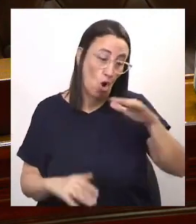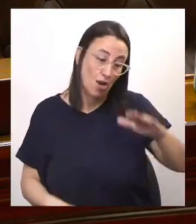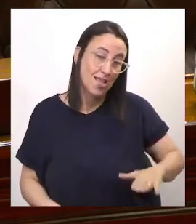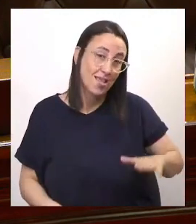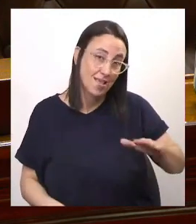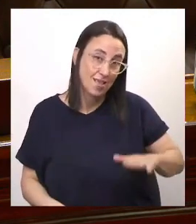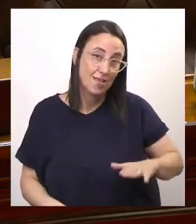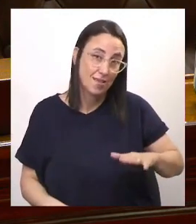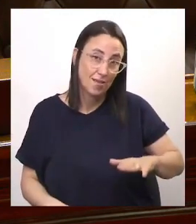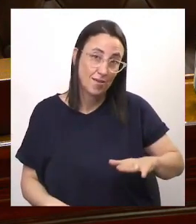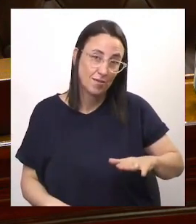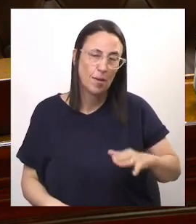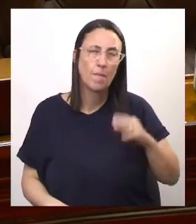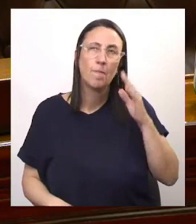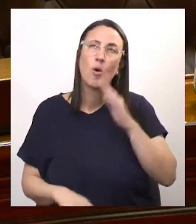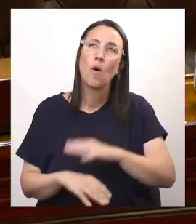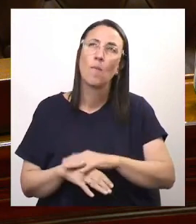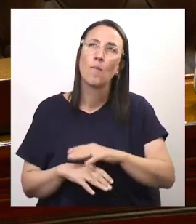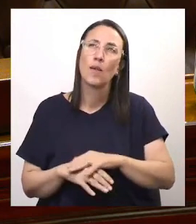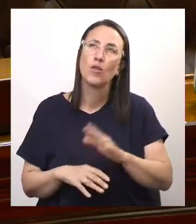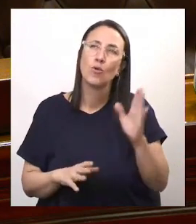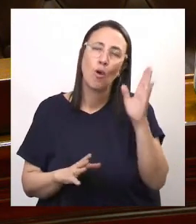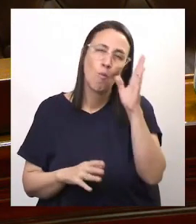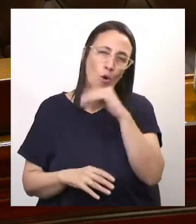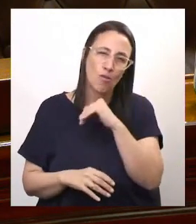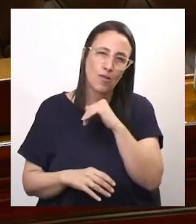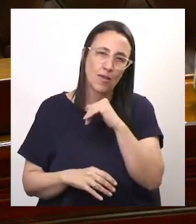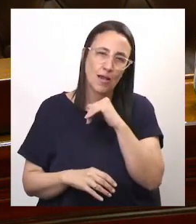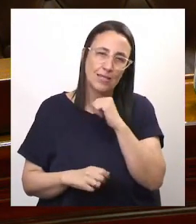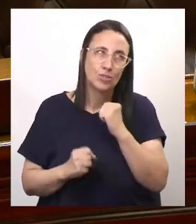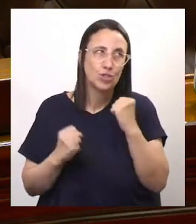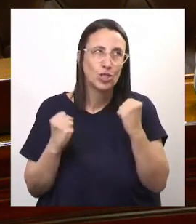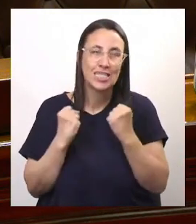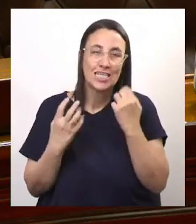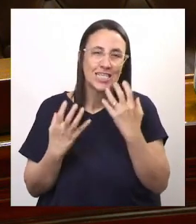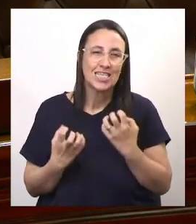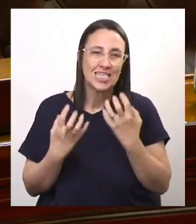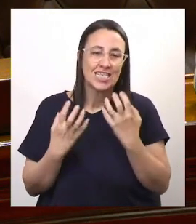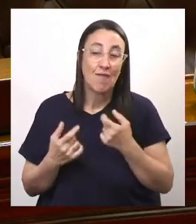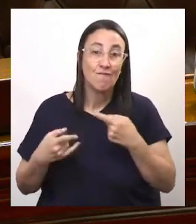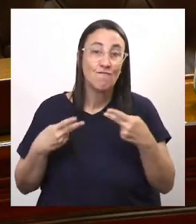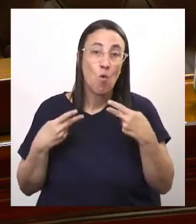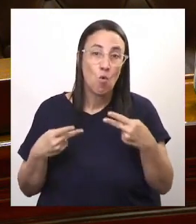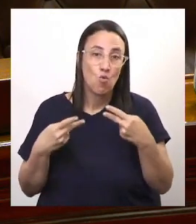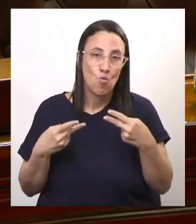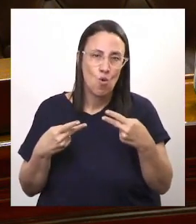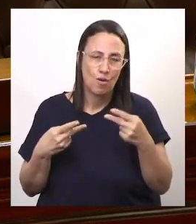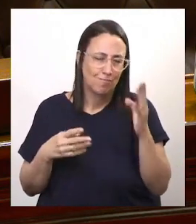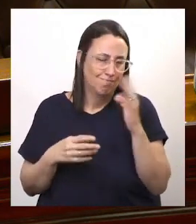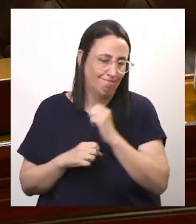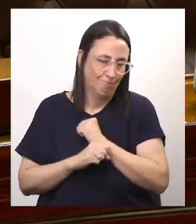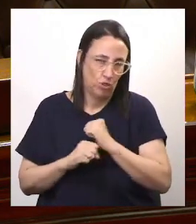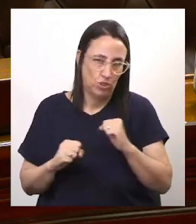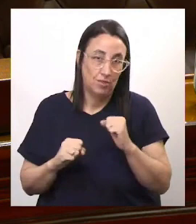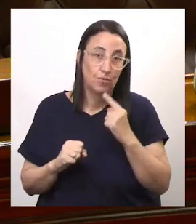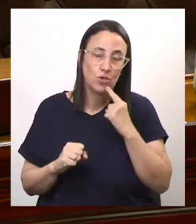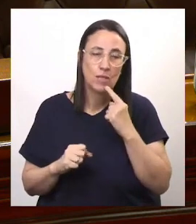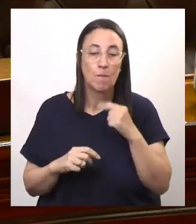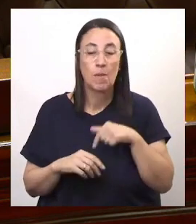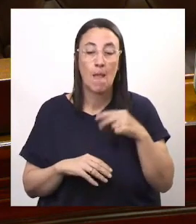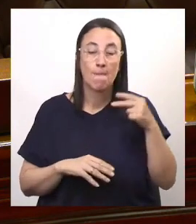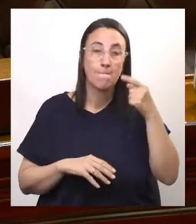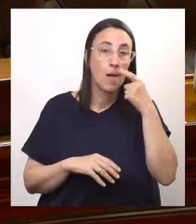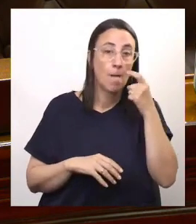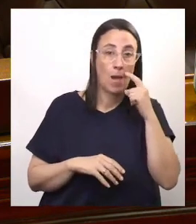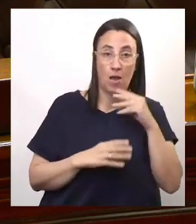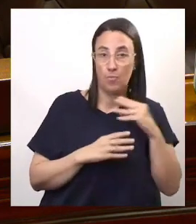en las horas en que no podía dar rienda suelta a mi pasión futbolera, y aprovechando la ausencia de mi